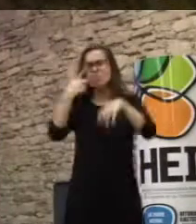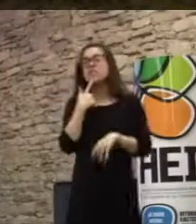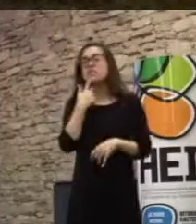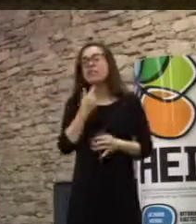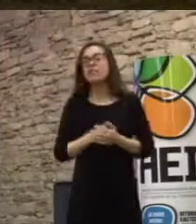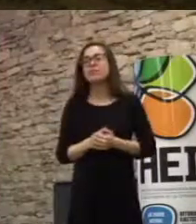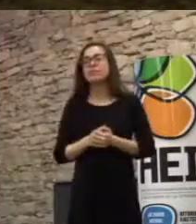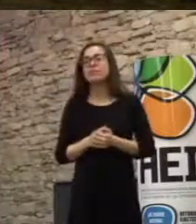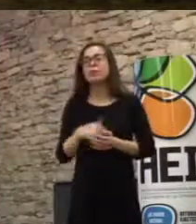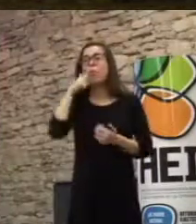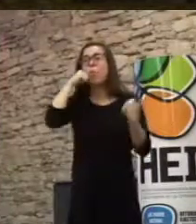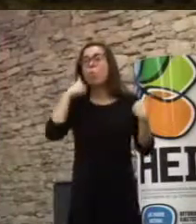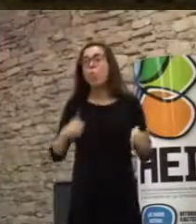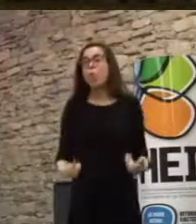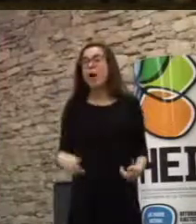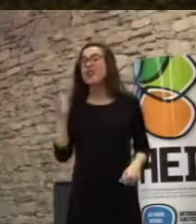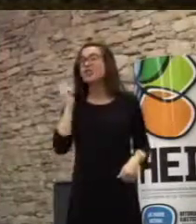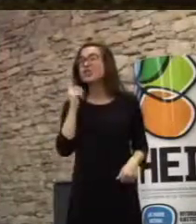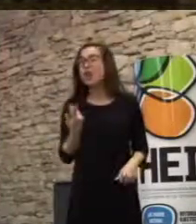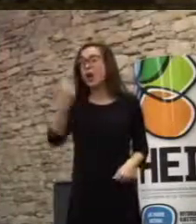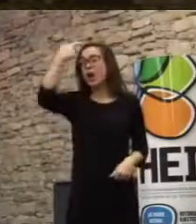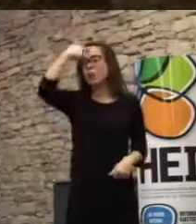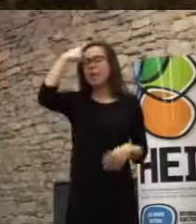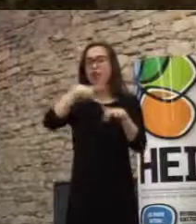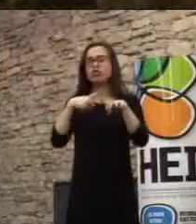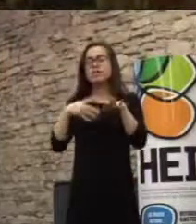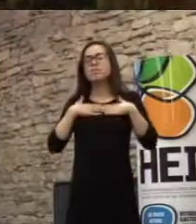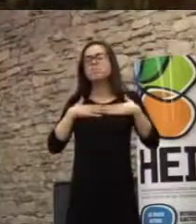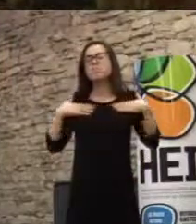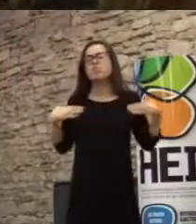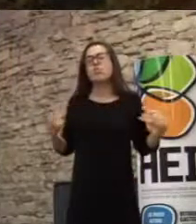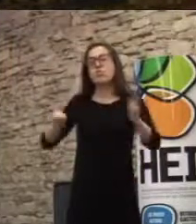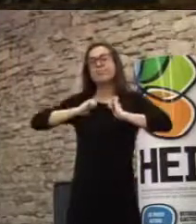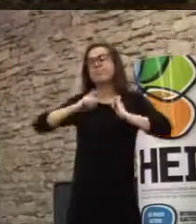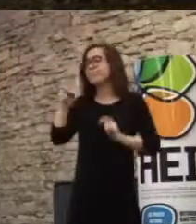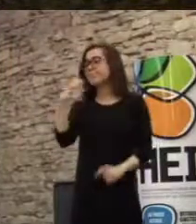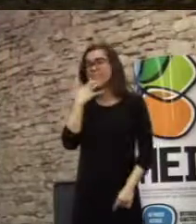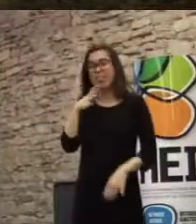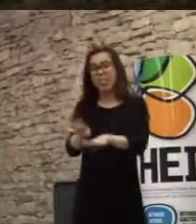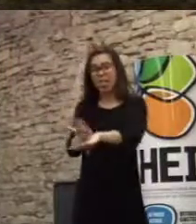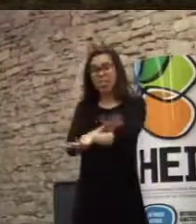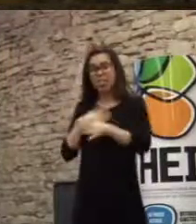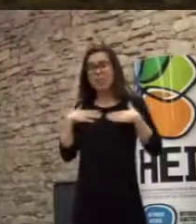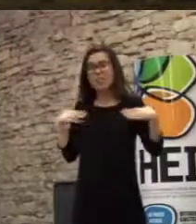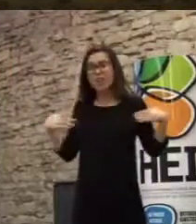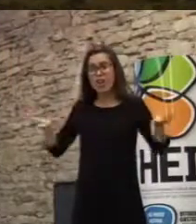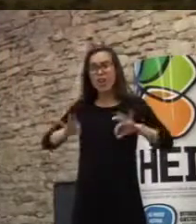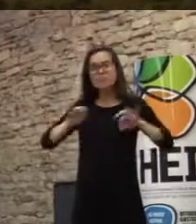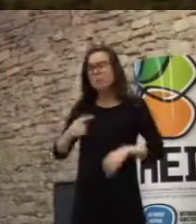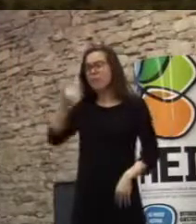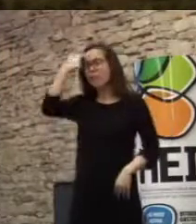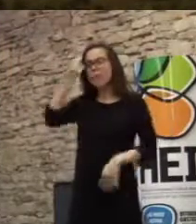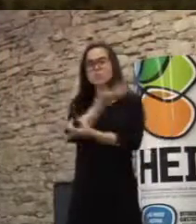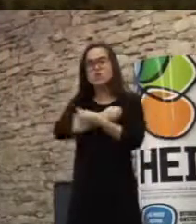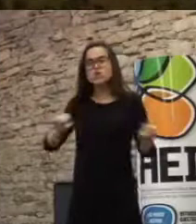resulta que el ser humano solo recuerda aquello que le emociona si a ti no te emociona no lo recuerdas tu quieres que la gente